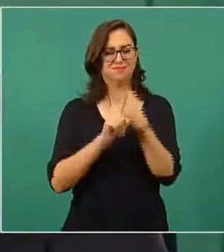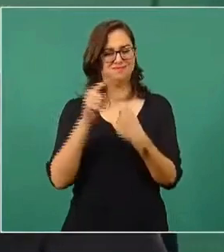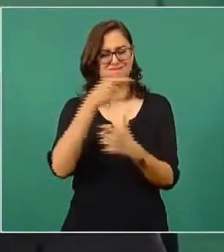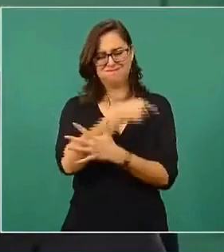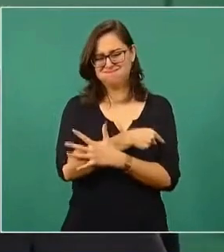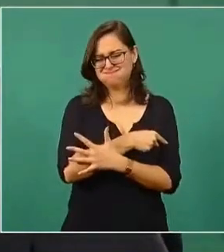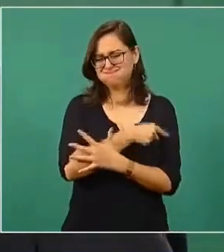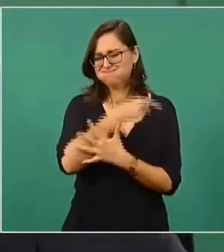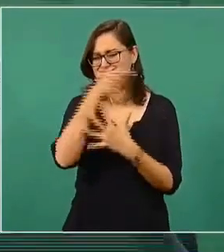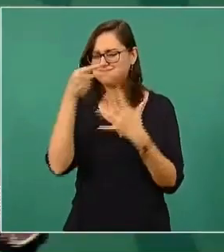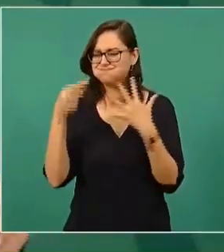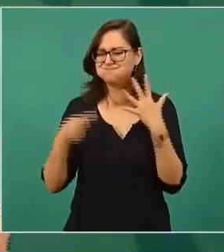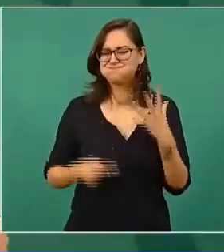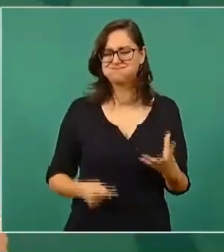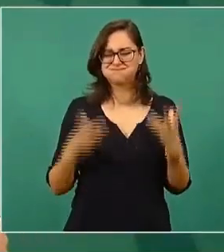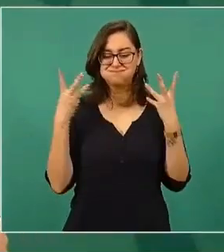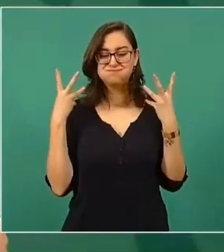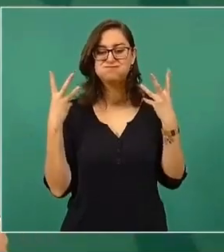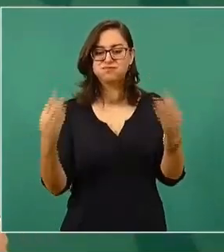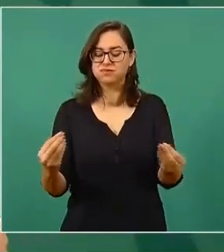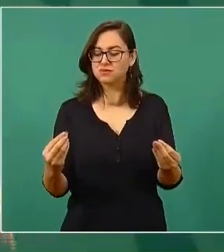muchísimos problemas: